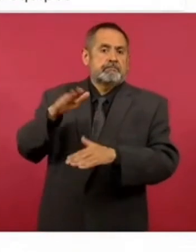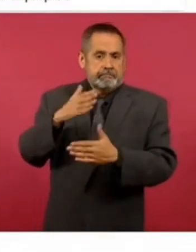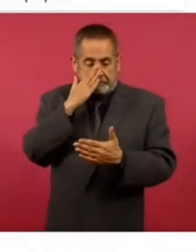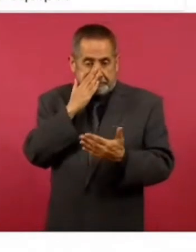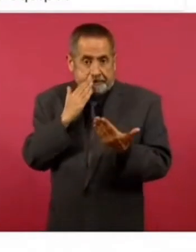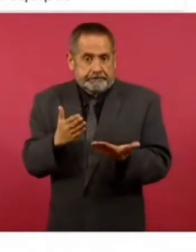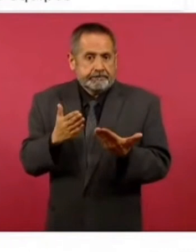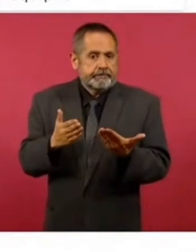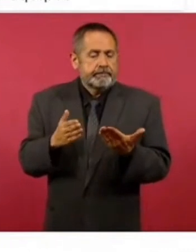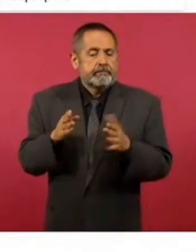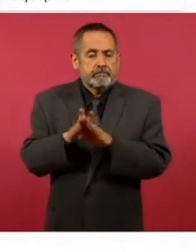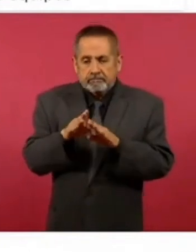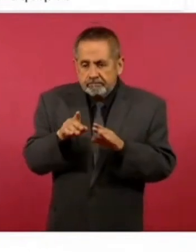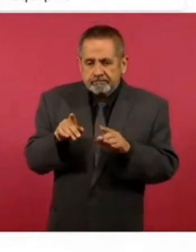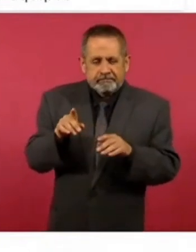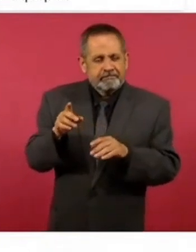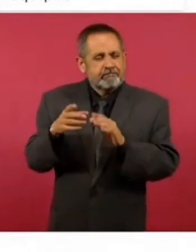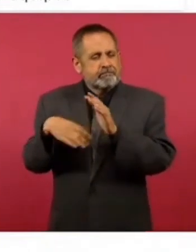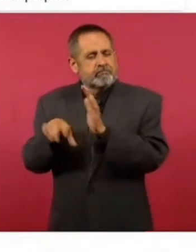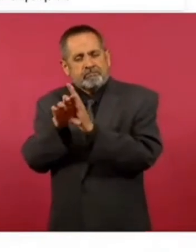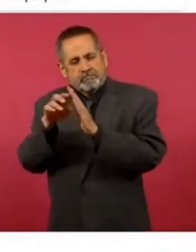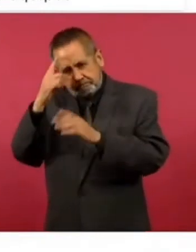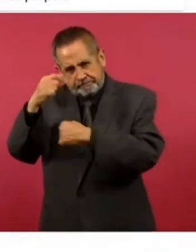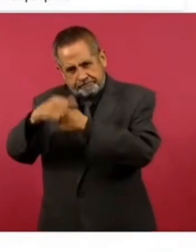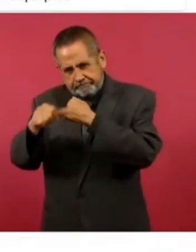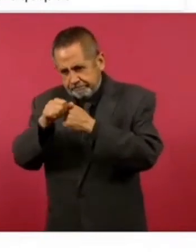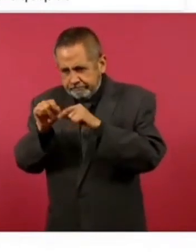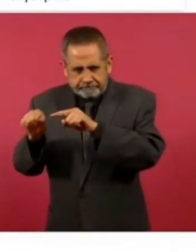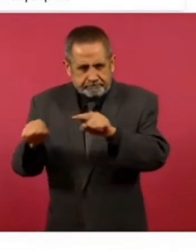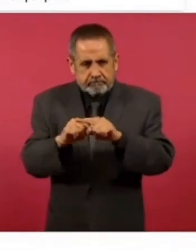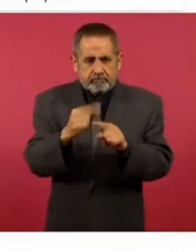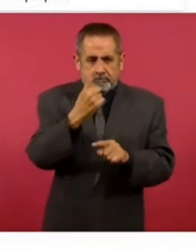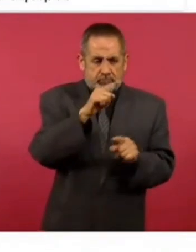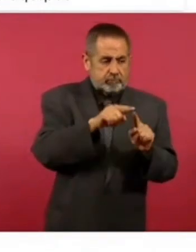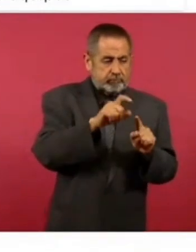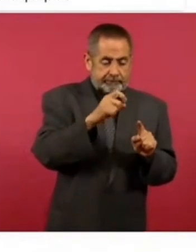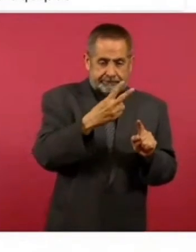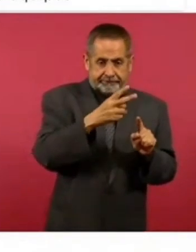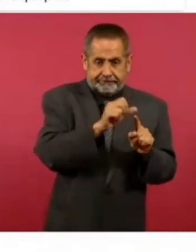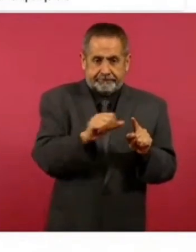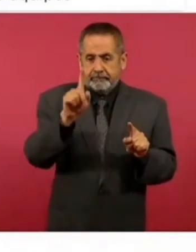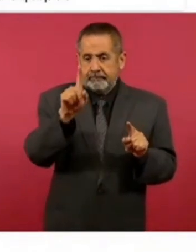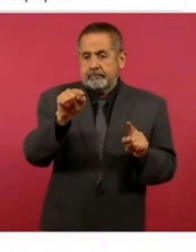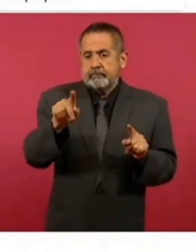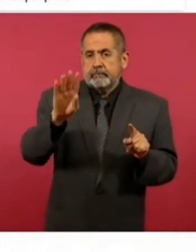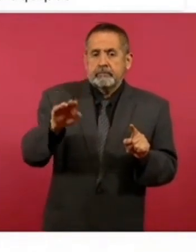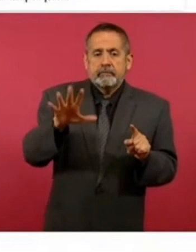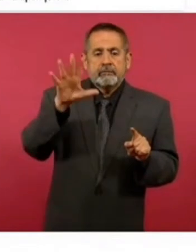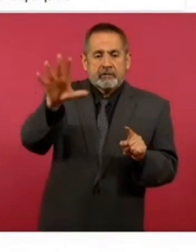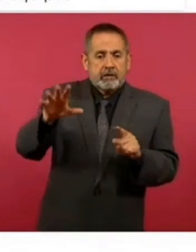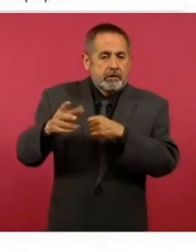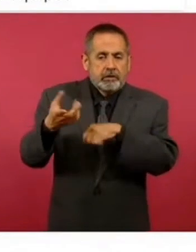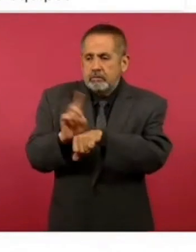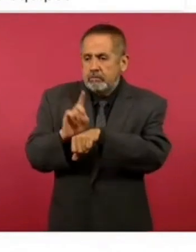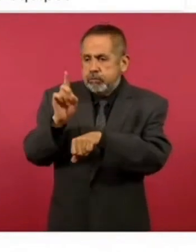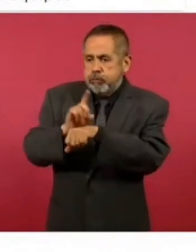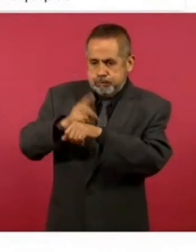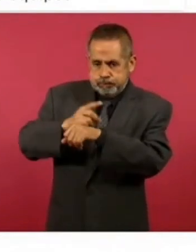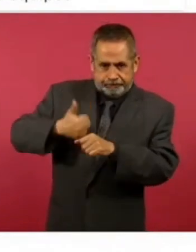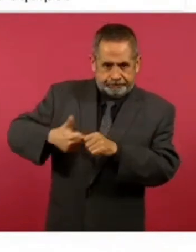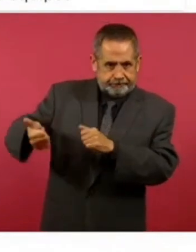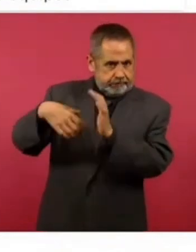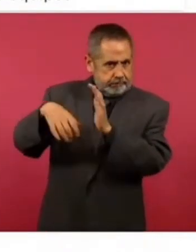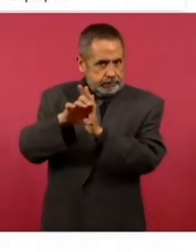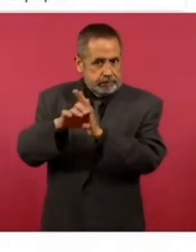La productividad de los quirófanos en Michoacán pasó de 1.23 a 1.95 cirugías diarias por quirófano.